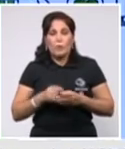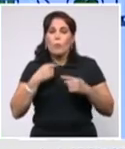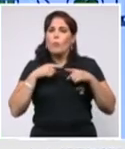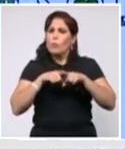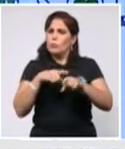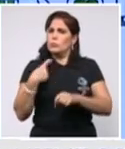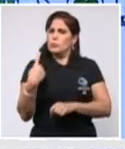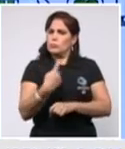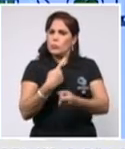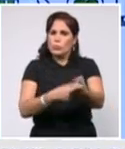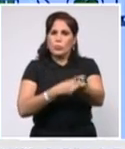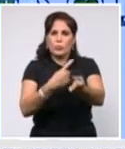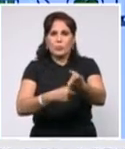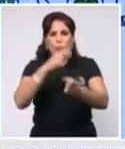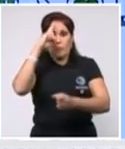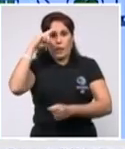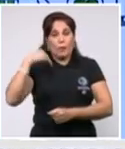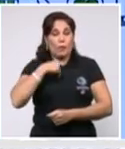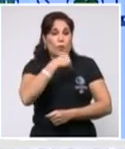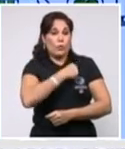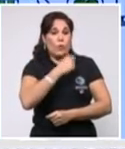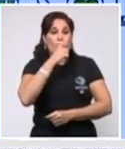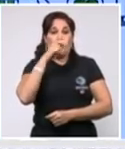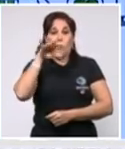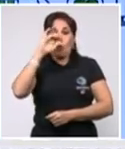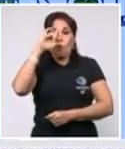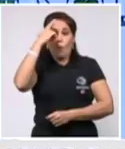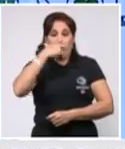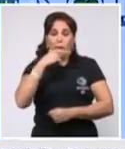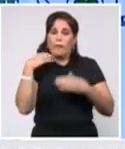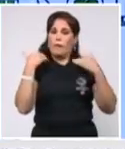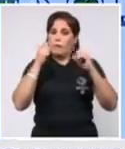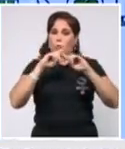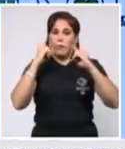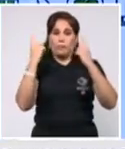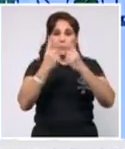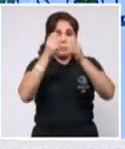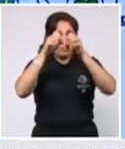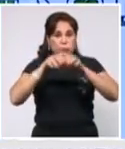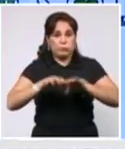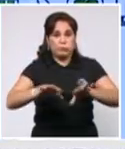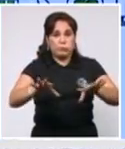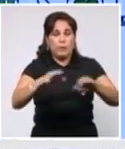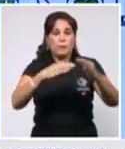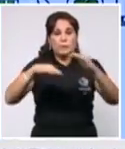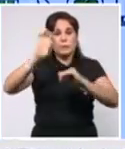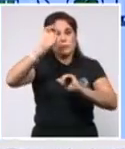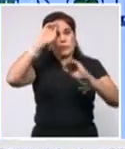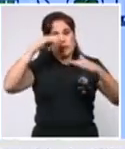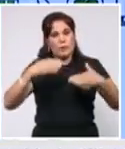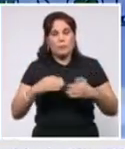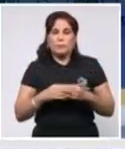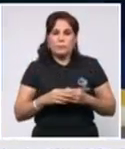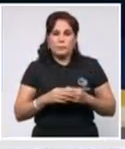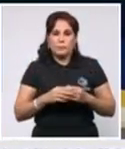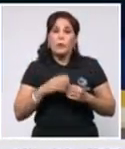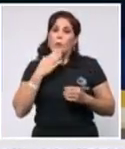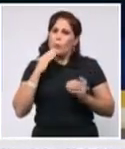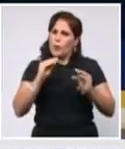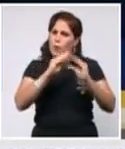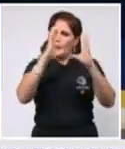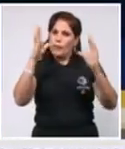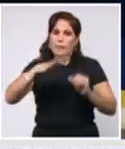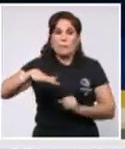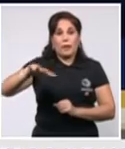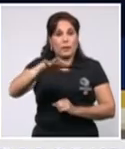ya es habitual, el doctor Francisco Durán García, director nacional de epidemiología del MINSAP. Doctor, buenos días.